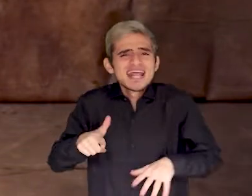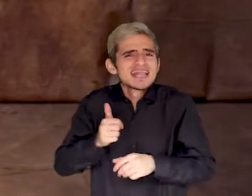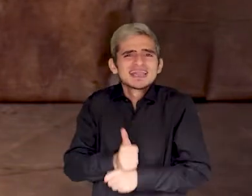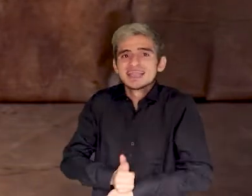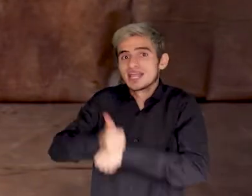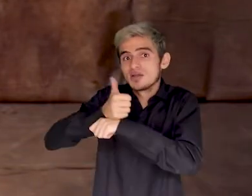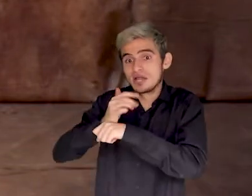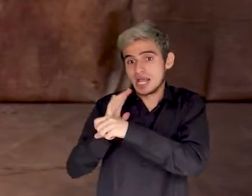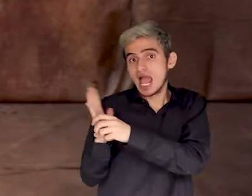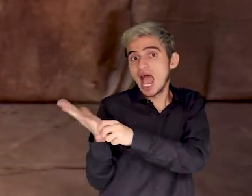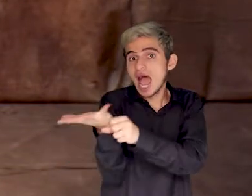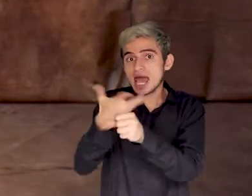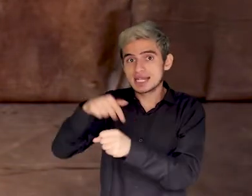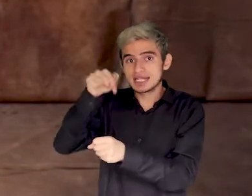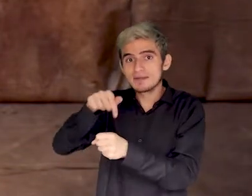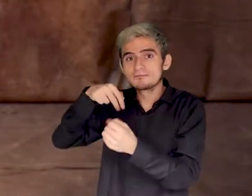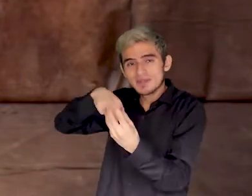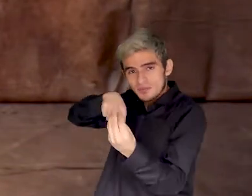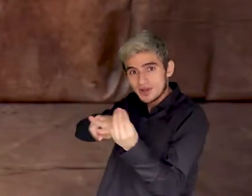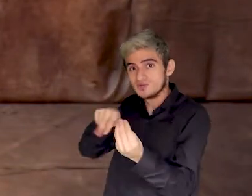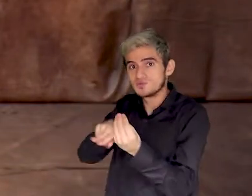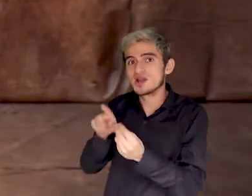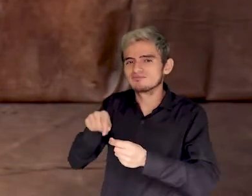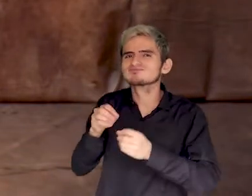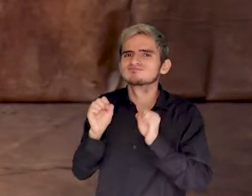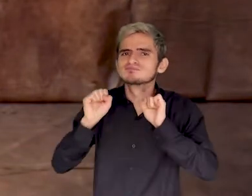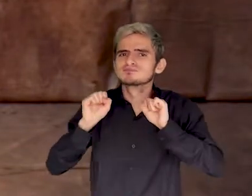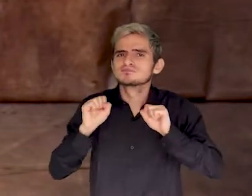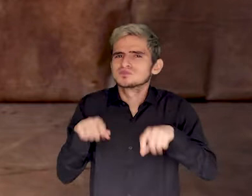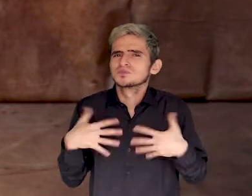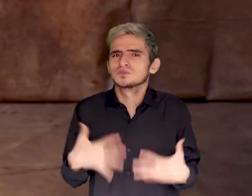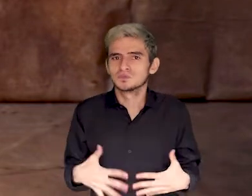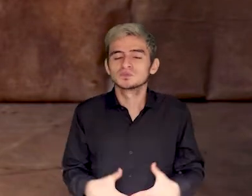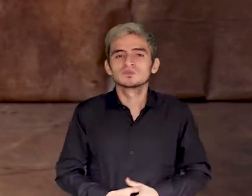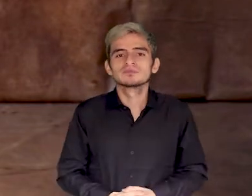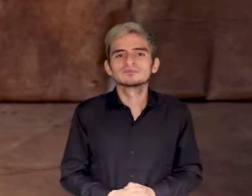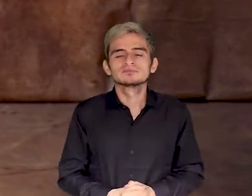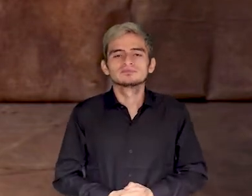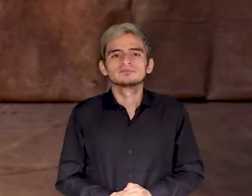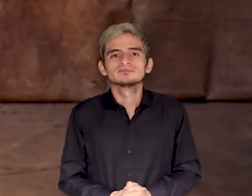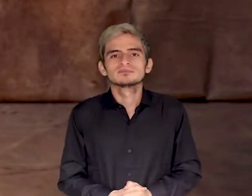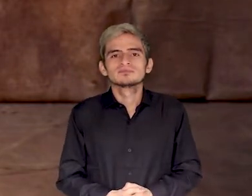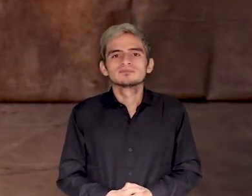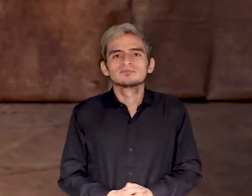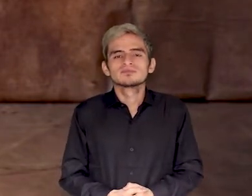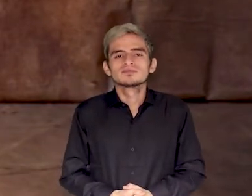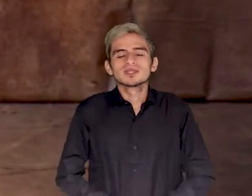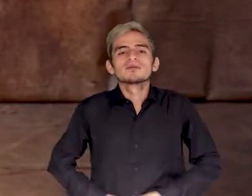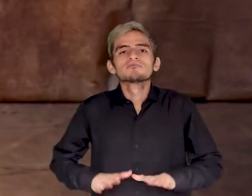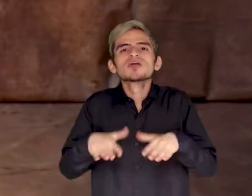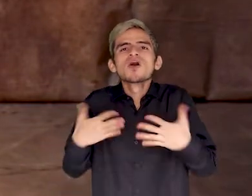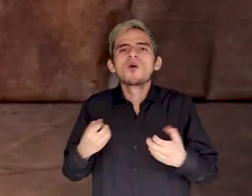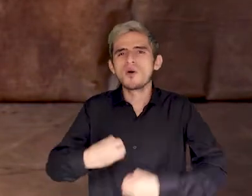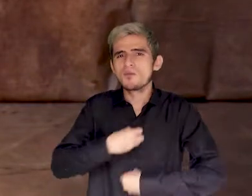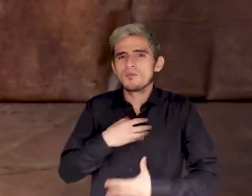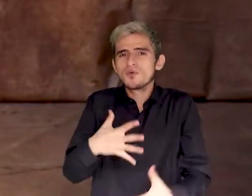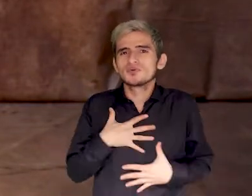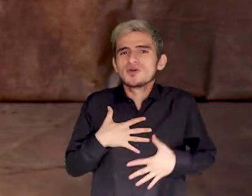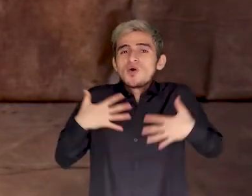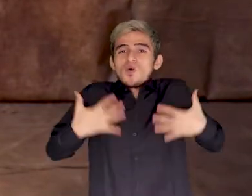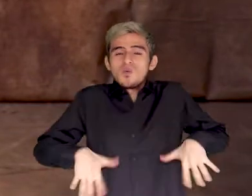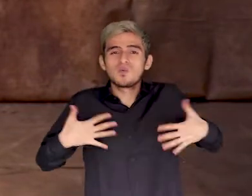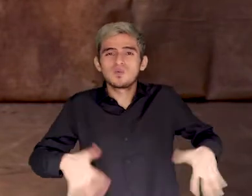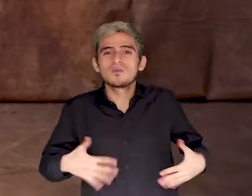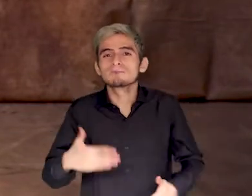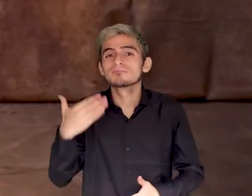oportunidad de estar. Primero describo que de ser director de cualquier cosa artística,